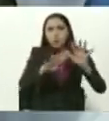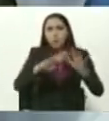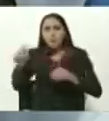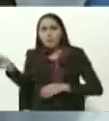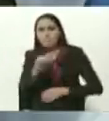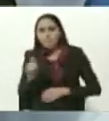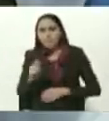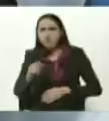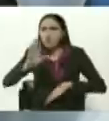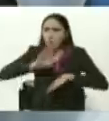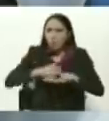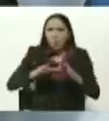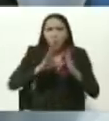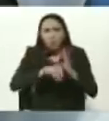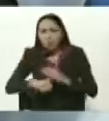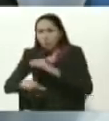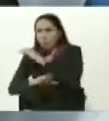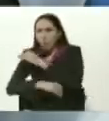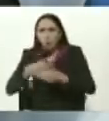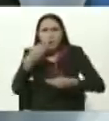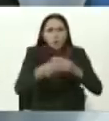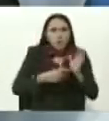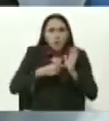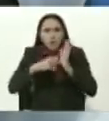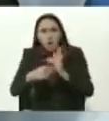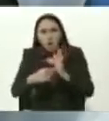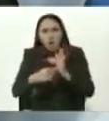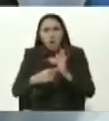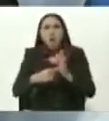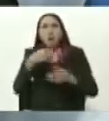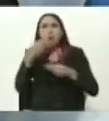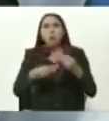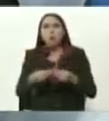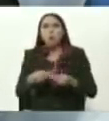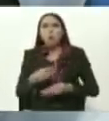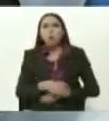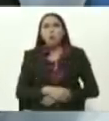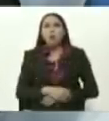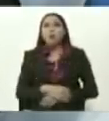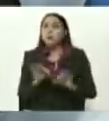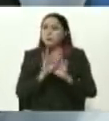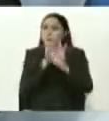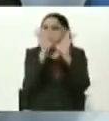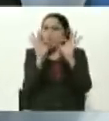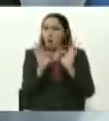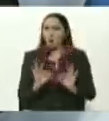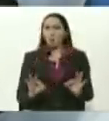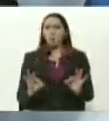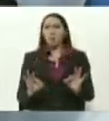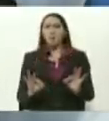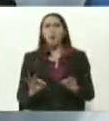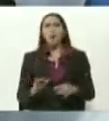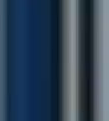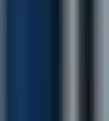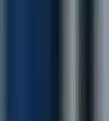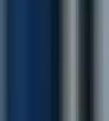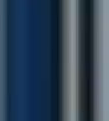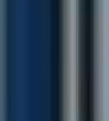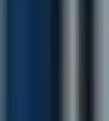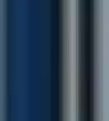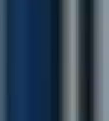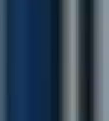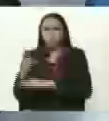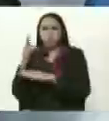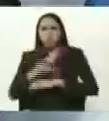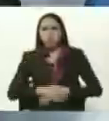los delitos de homicidio calificado cometido con alevosía y por motivos innobles en grado